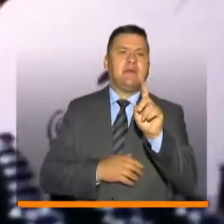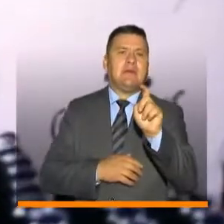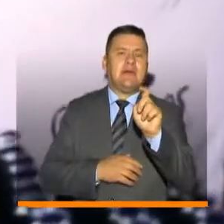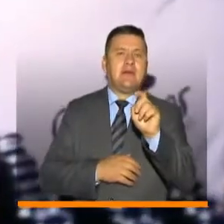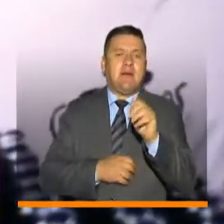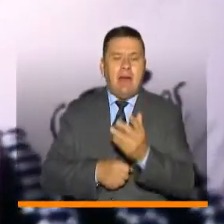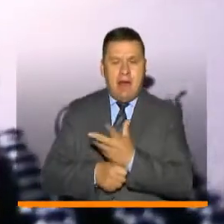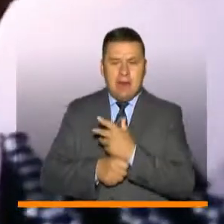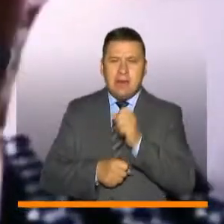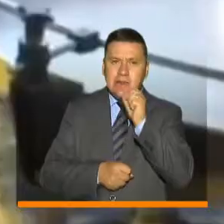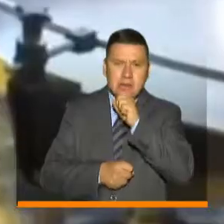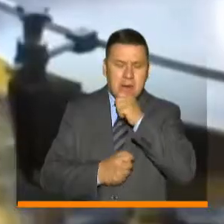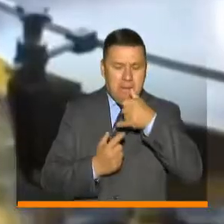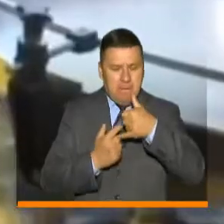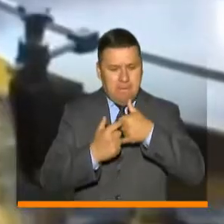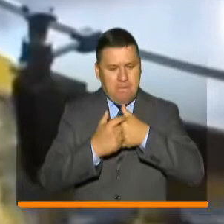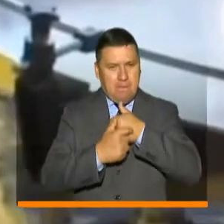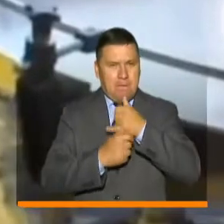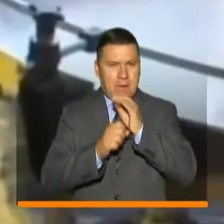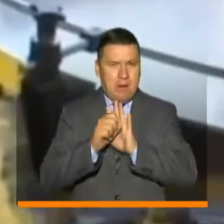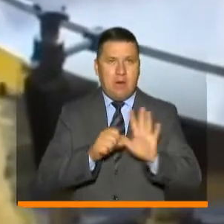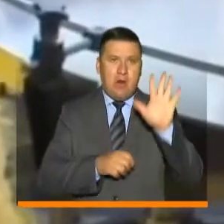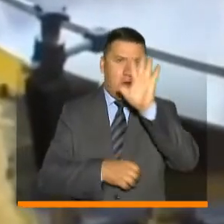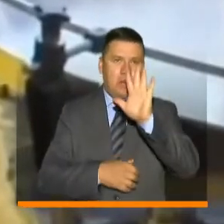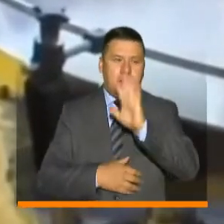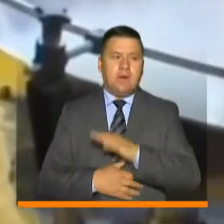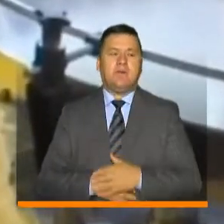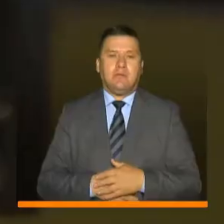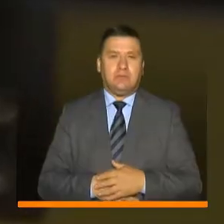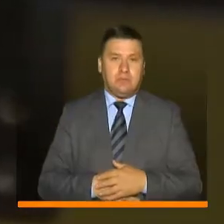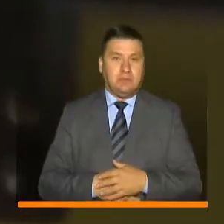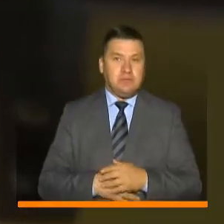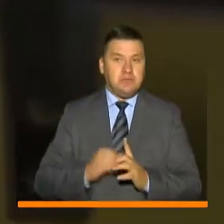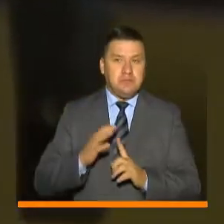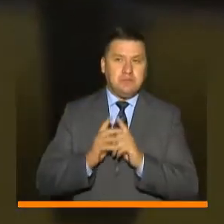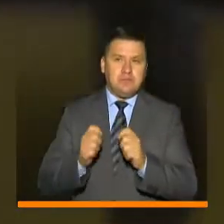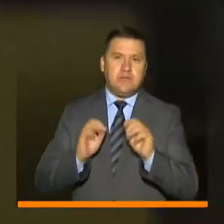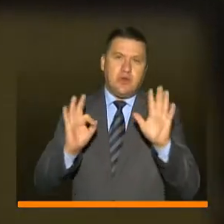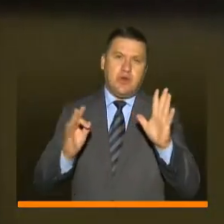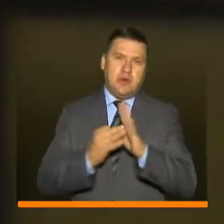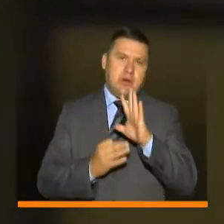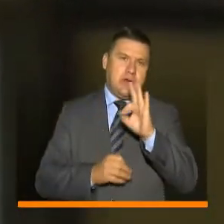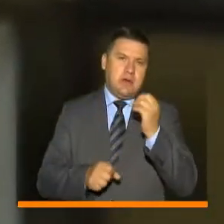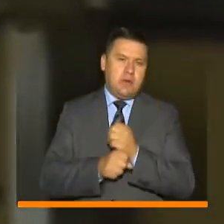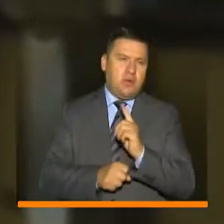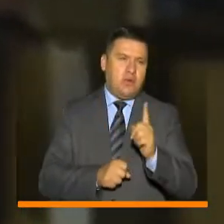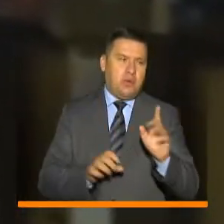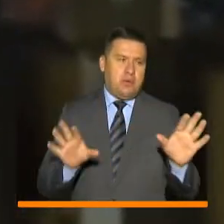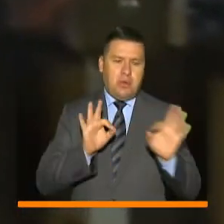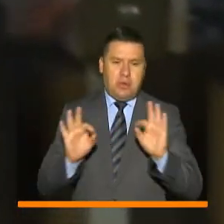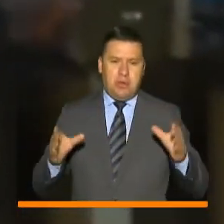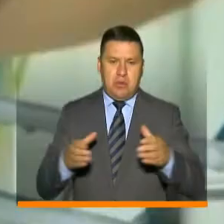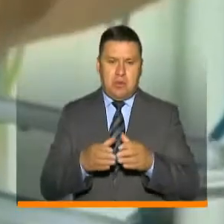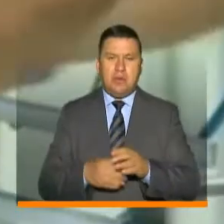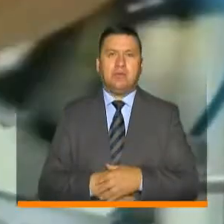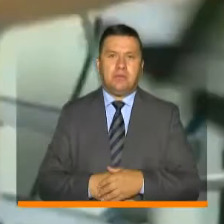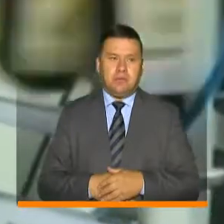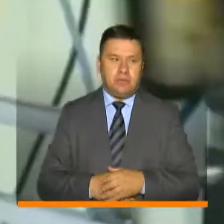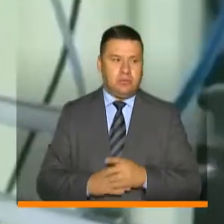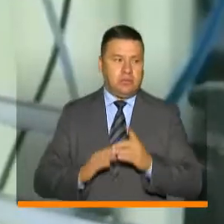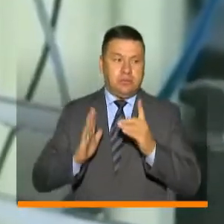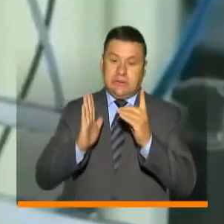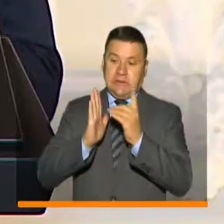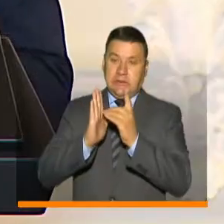cervecerías artesanales en todas las regiones del país, que podrían generar 8.500 puestos de trabajo. Y este